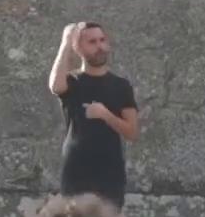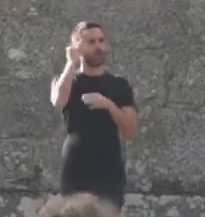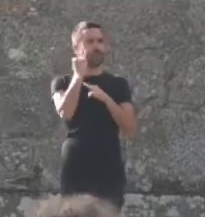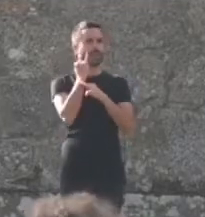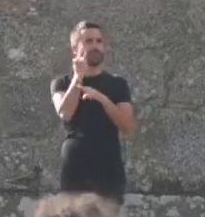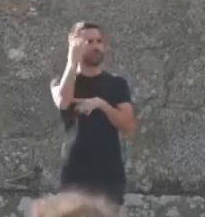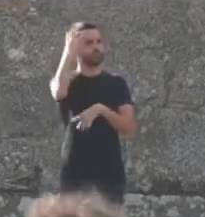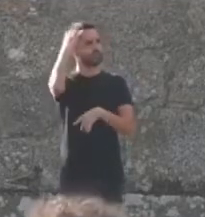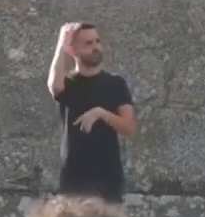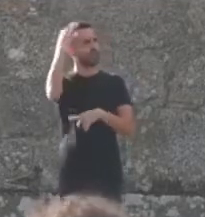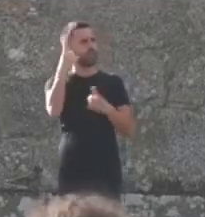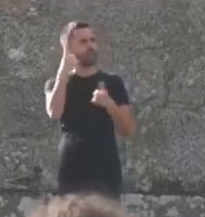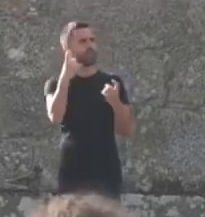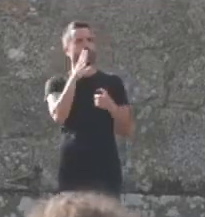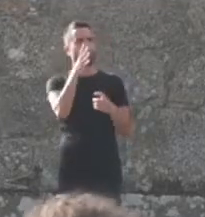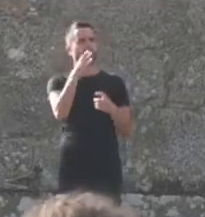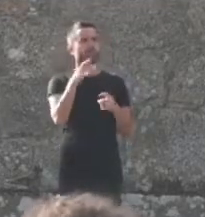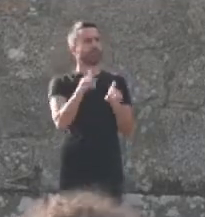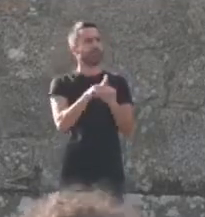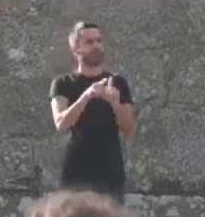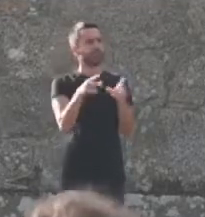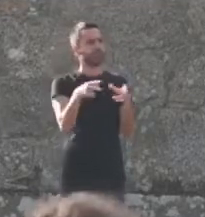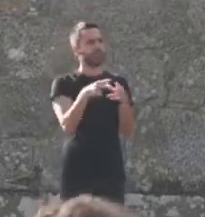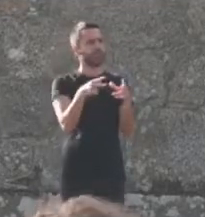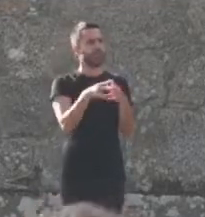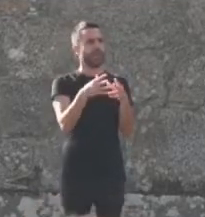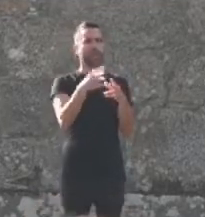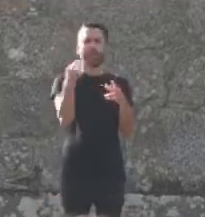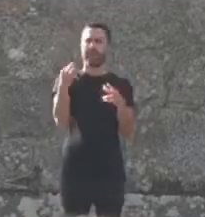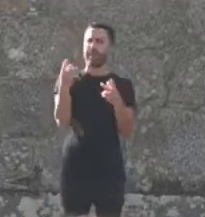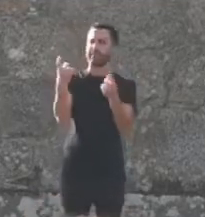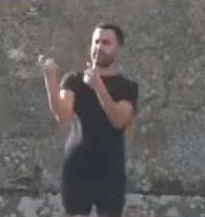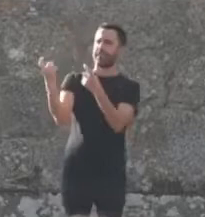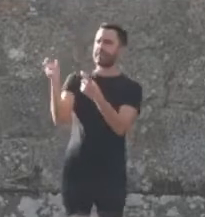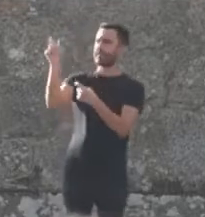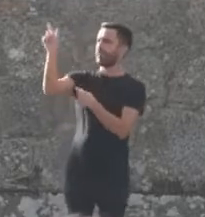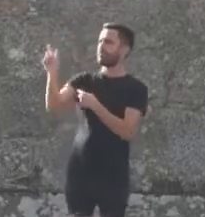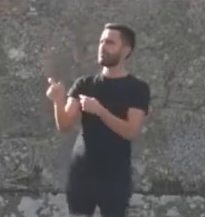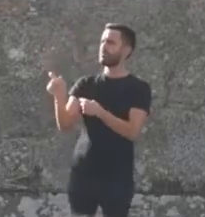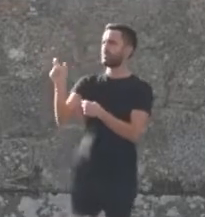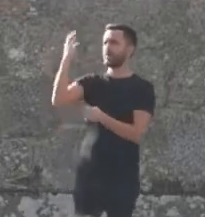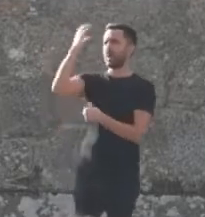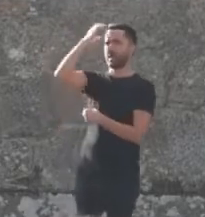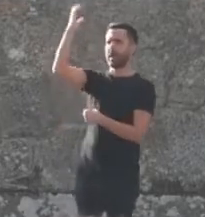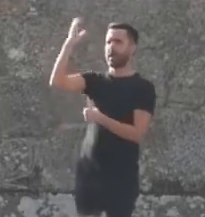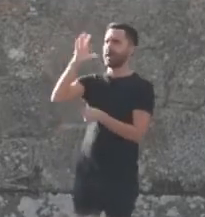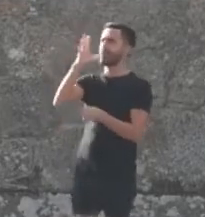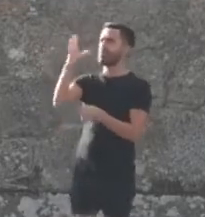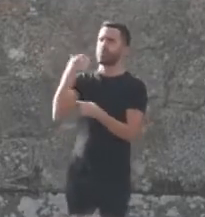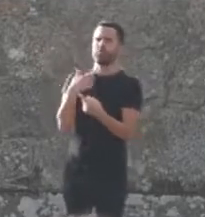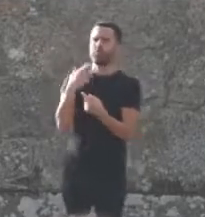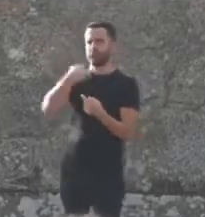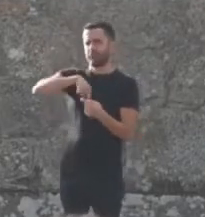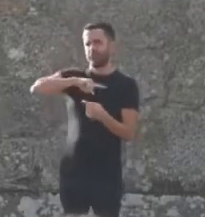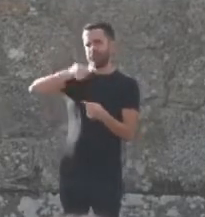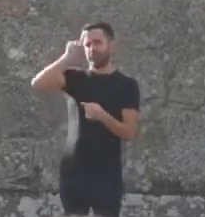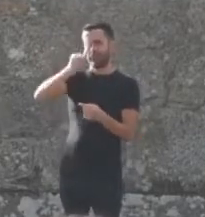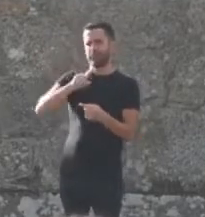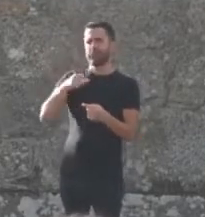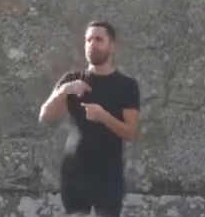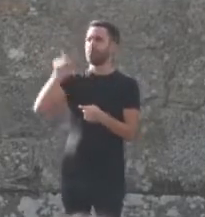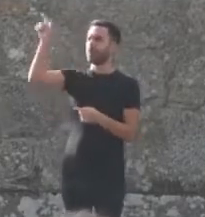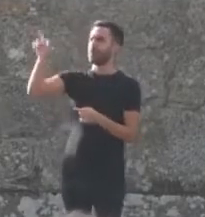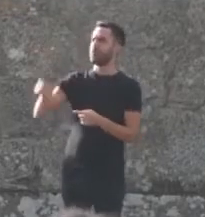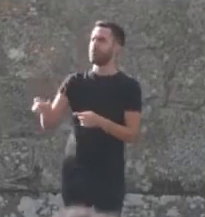esta sociedade está nunha especie de minoría de idade, entón necesitamos unha figura, non é capaz de gobernarse por si mesma, necesita unha figura que modere,